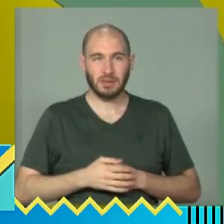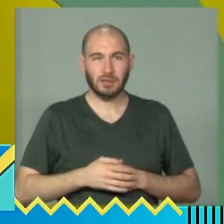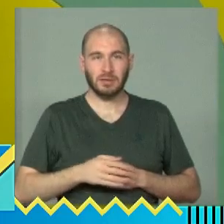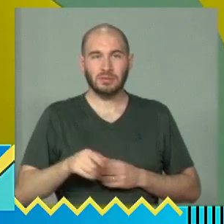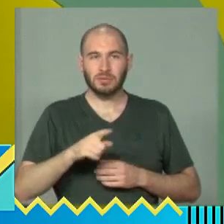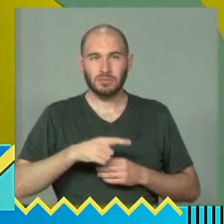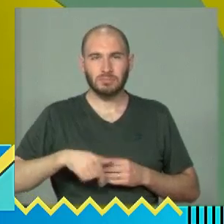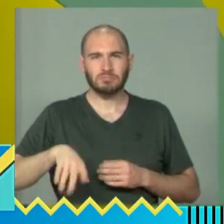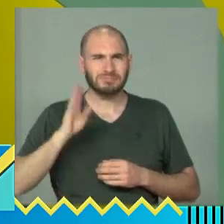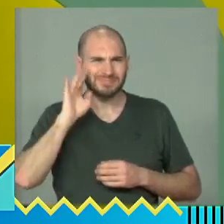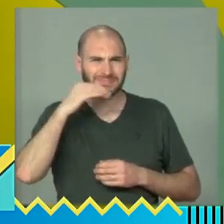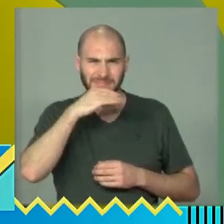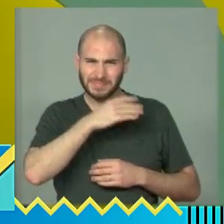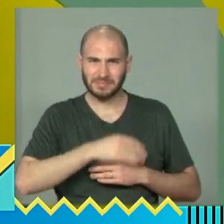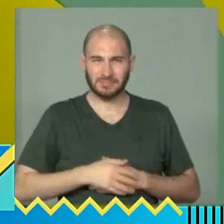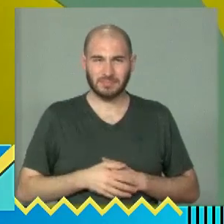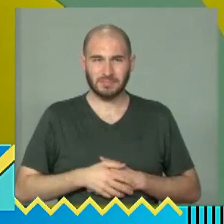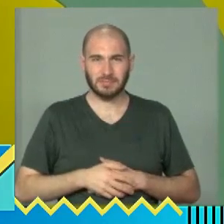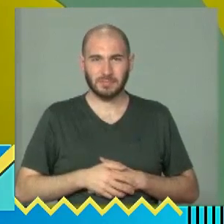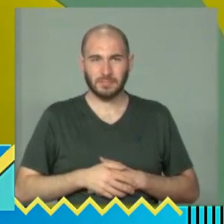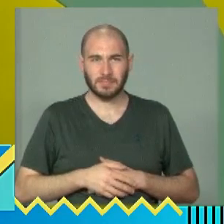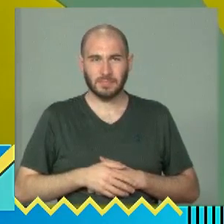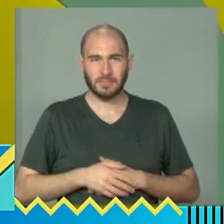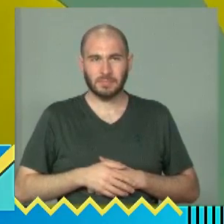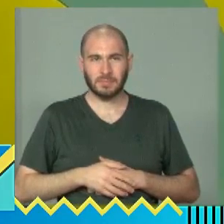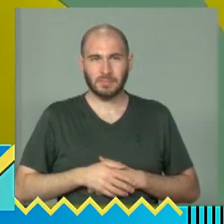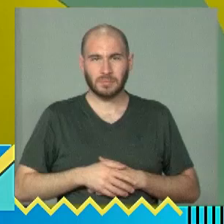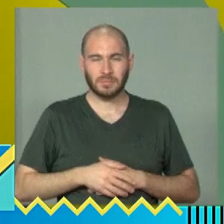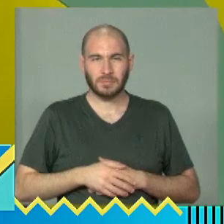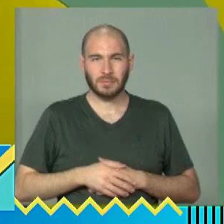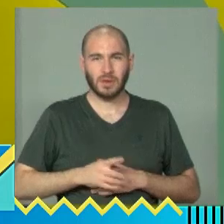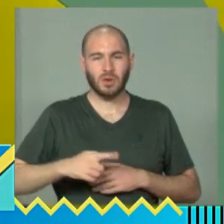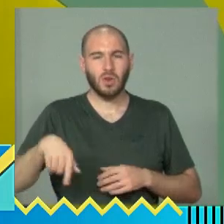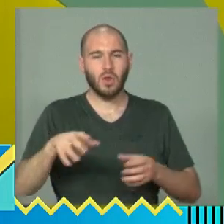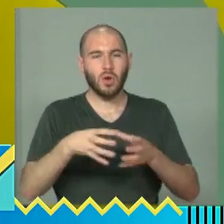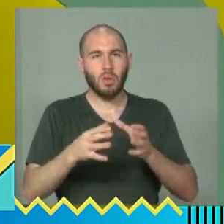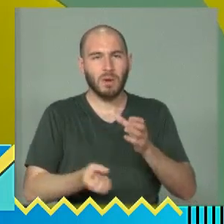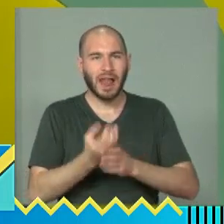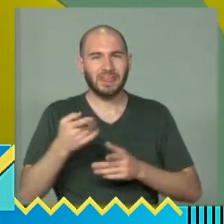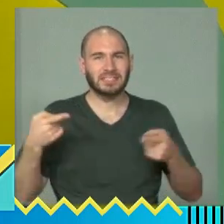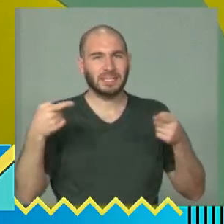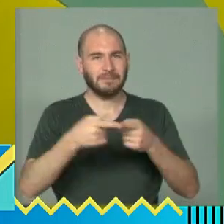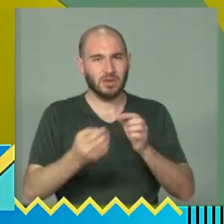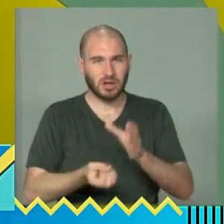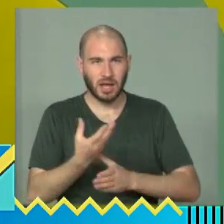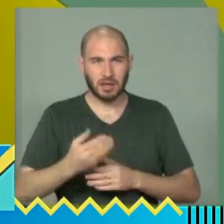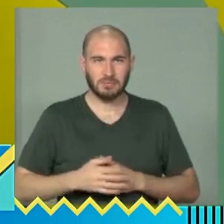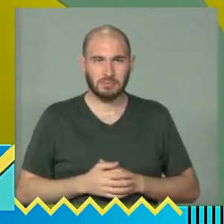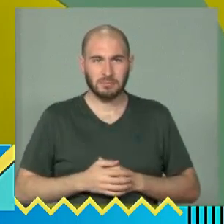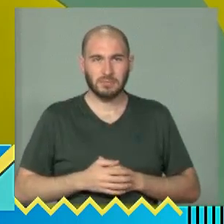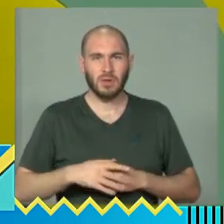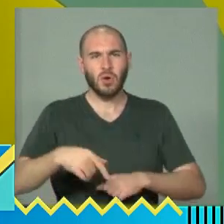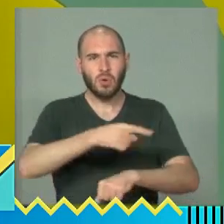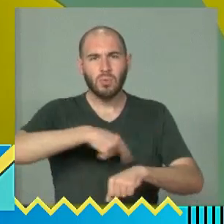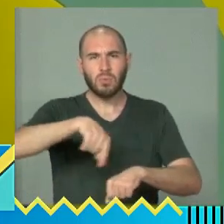a los diferentes equipos. Entonces se conformaron los equipos, pudieron elegir uno de los desafíos y tuvieron muchas